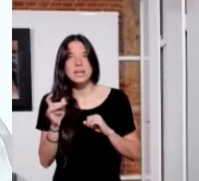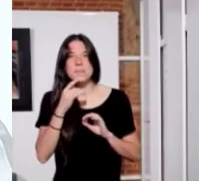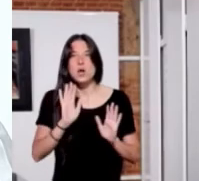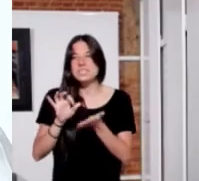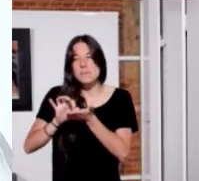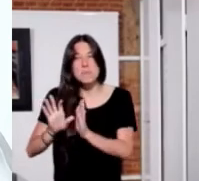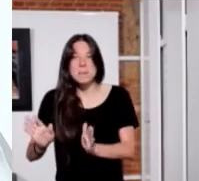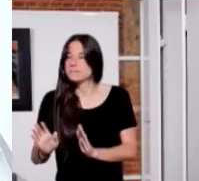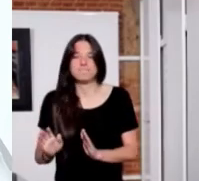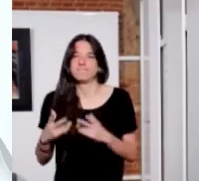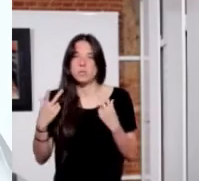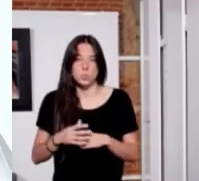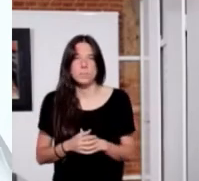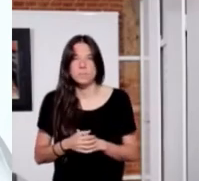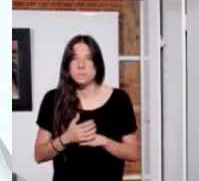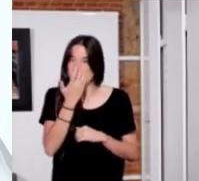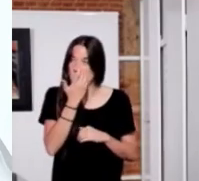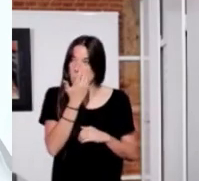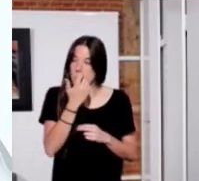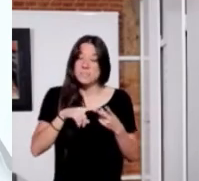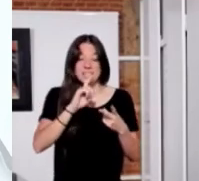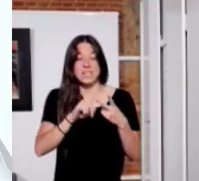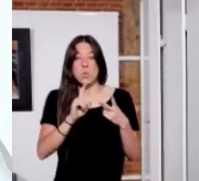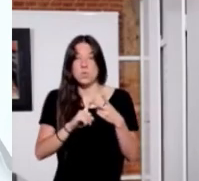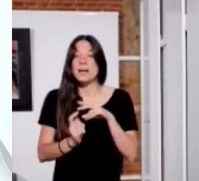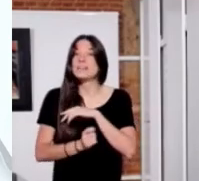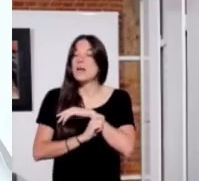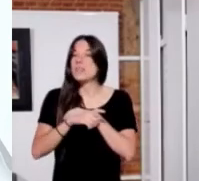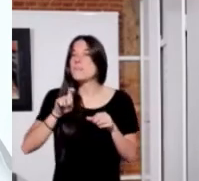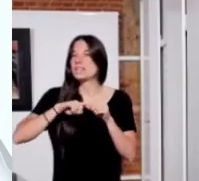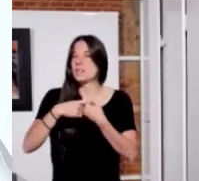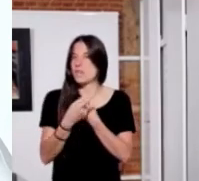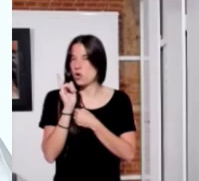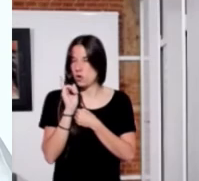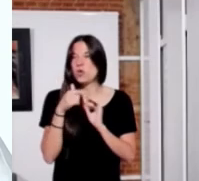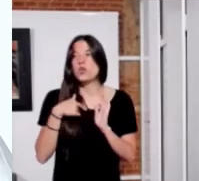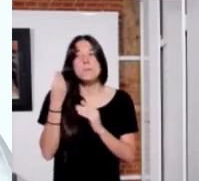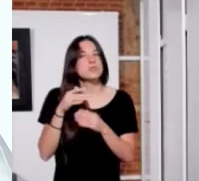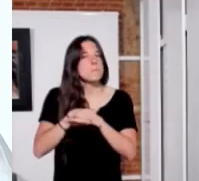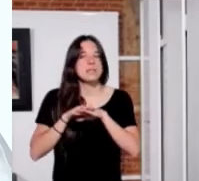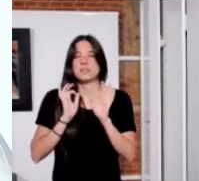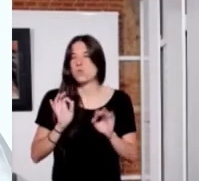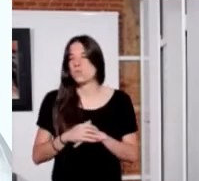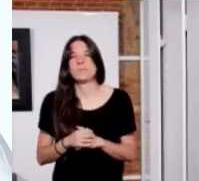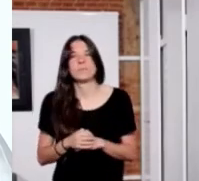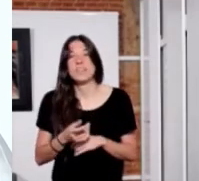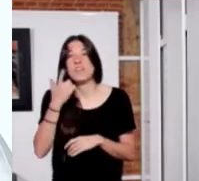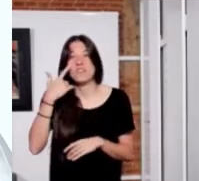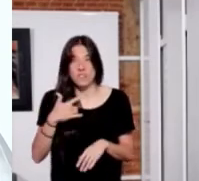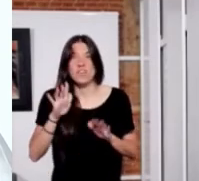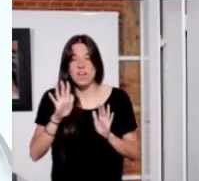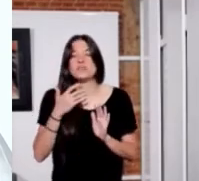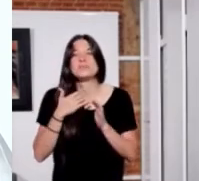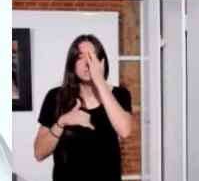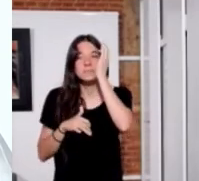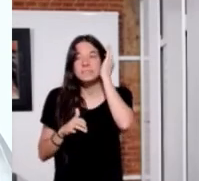servicios. La segunda, la clave de participación, a mí me parece básica. Fijaros que incluso